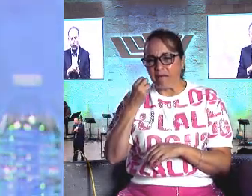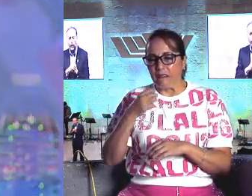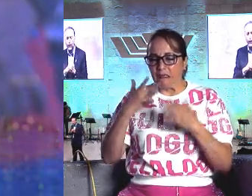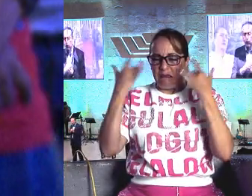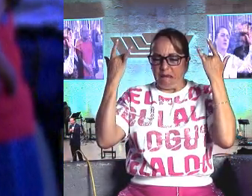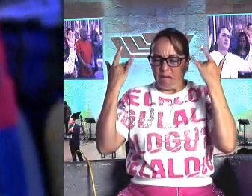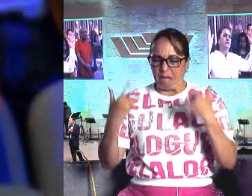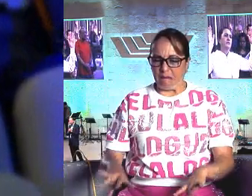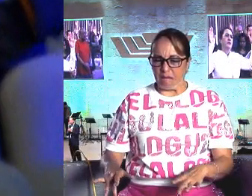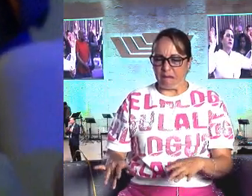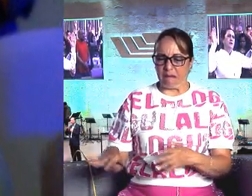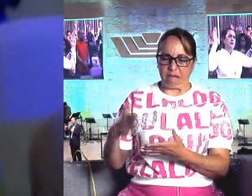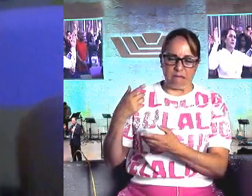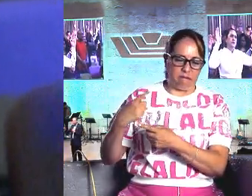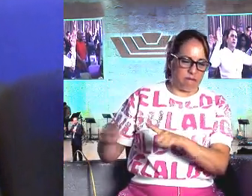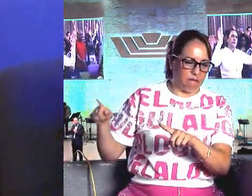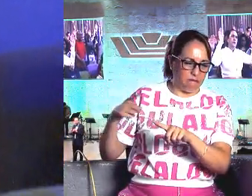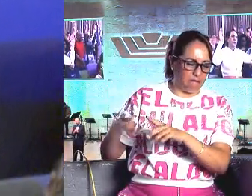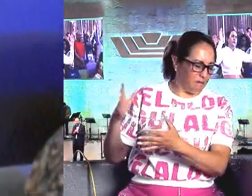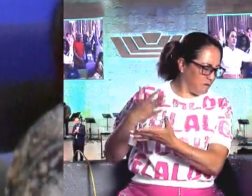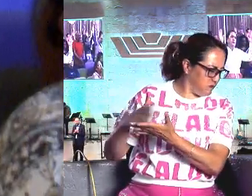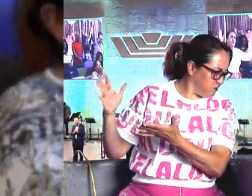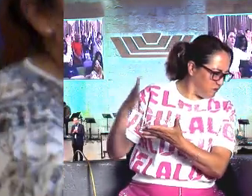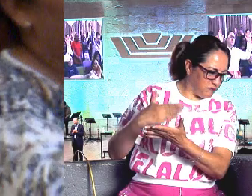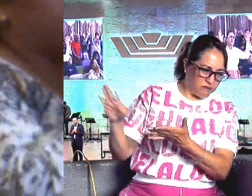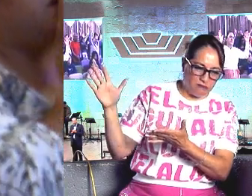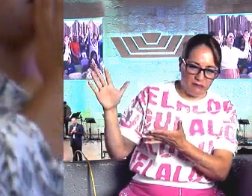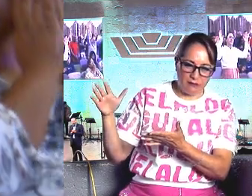Renuncio a la amargura que puedo sentir contra otras personas.